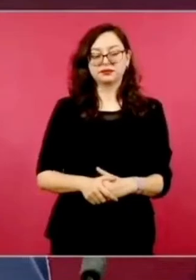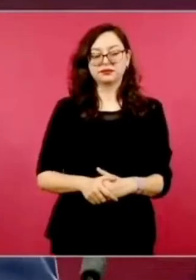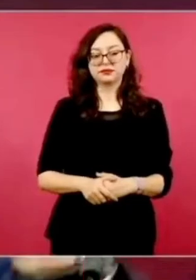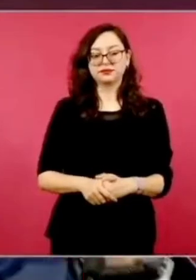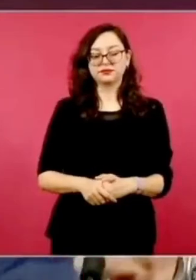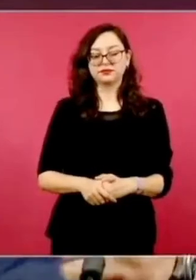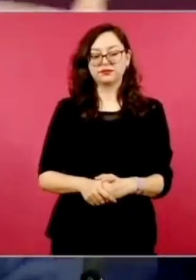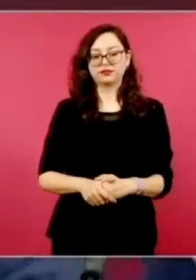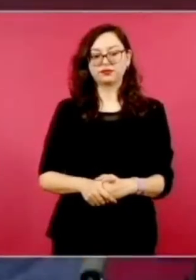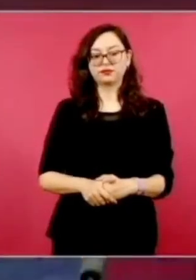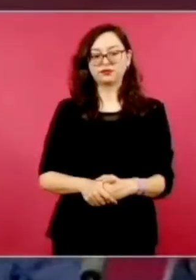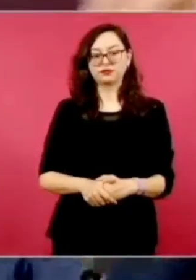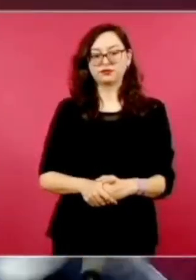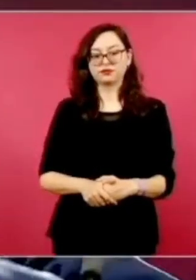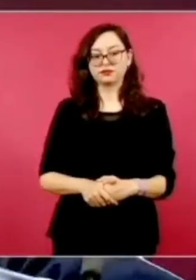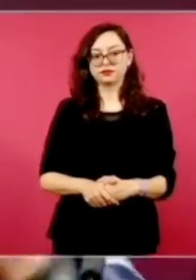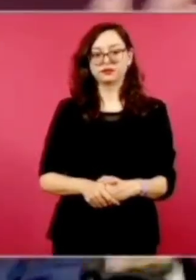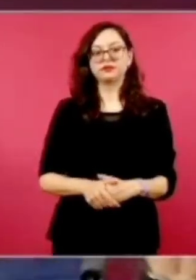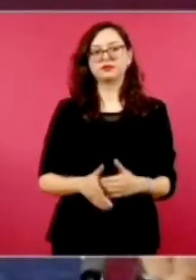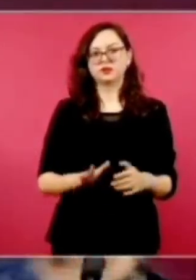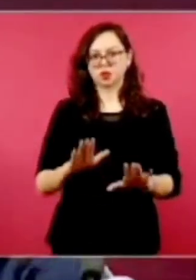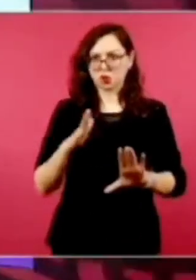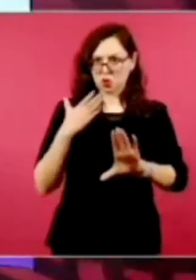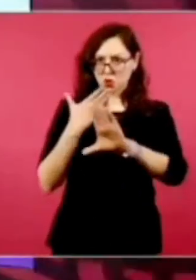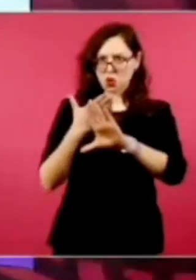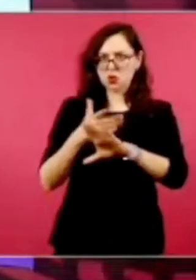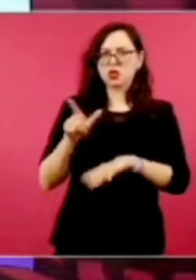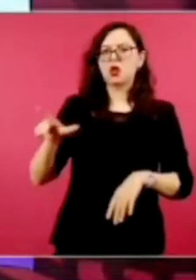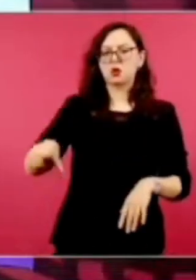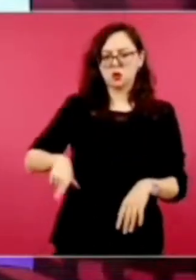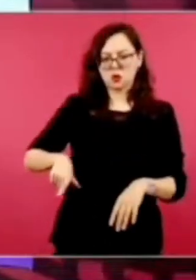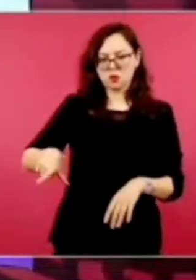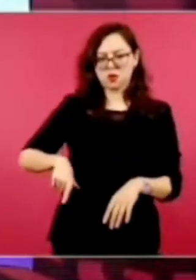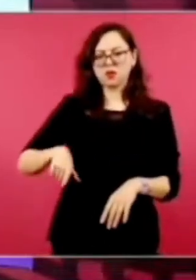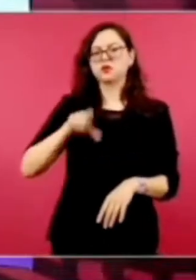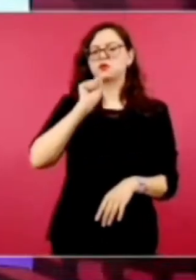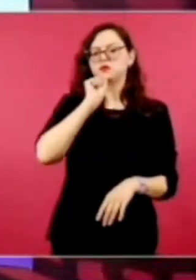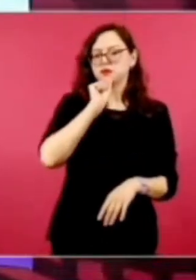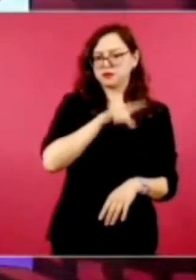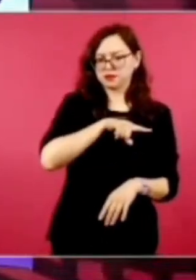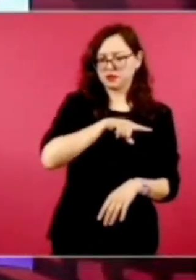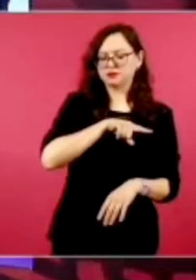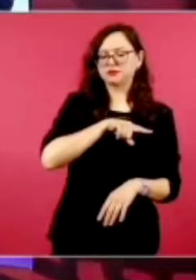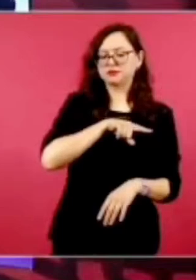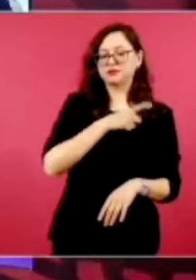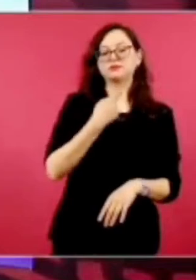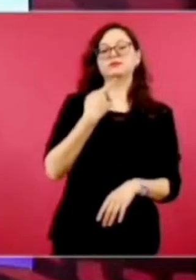Y enfrentando también el poder, pero no igual que como lo hacía